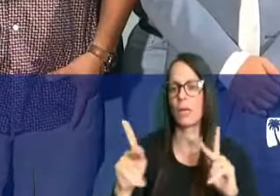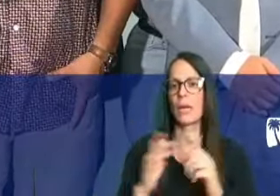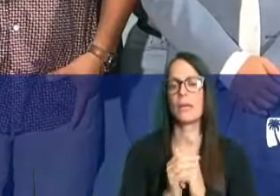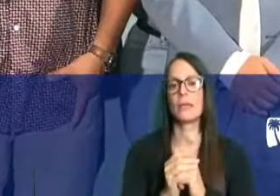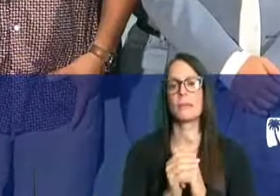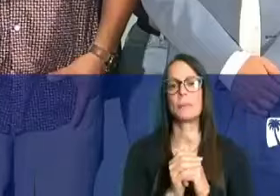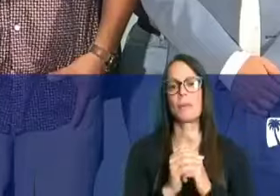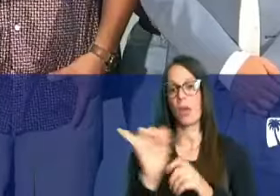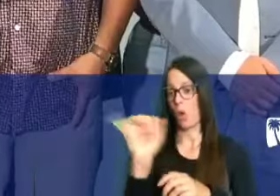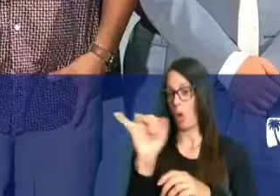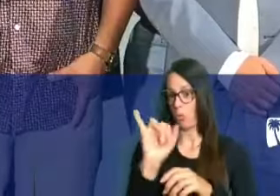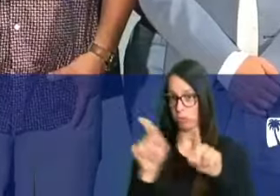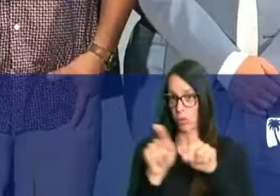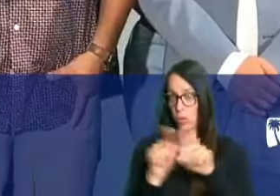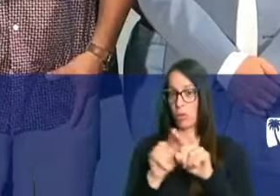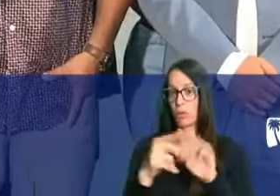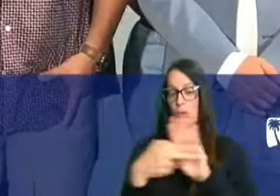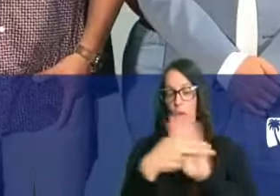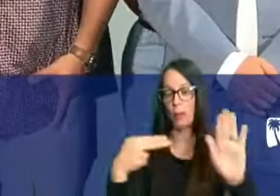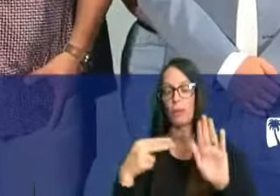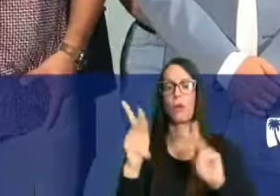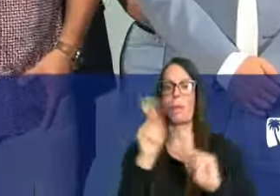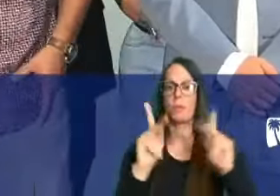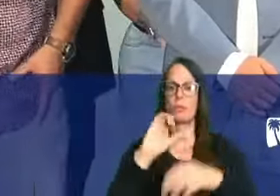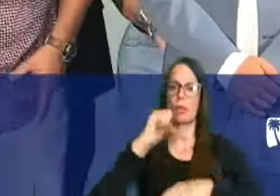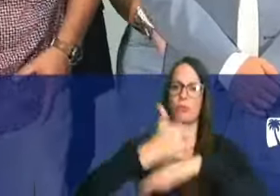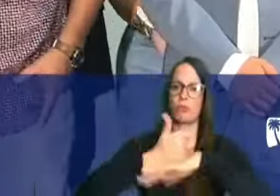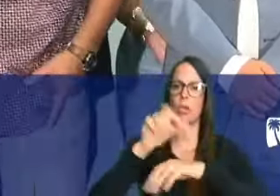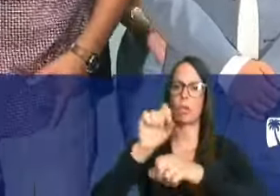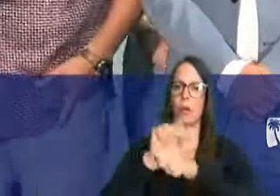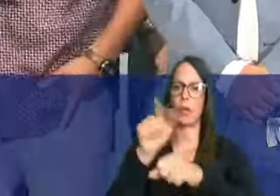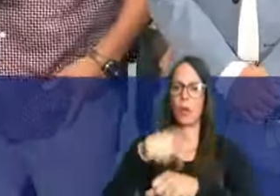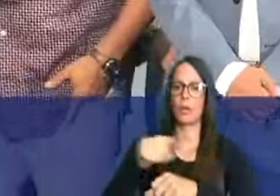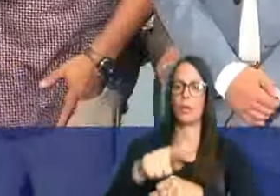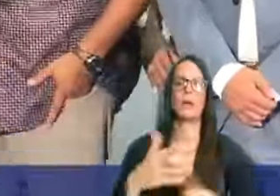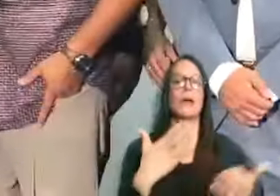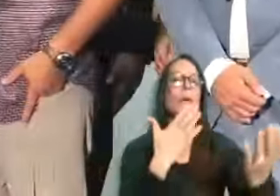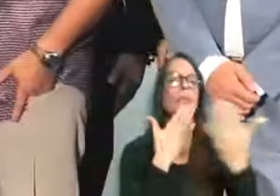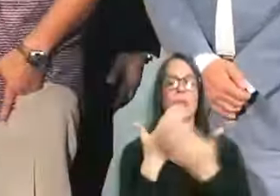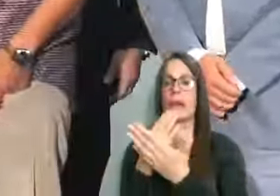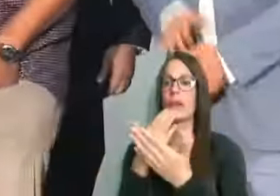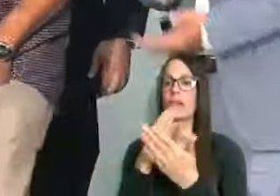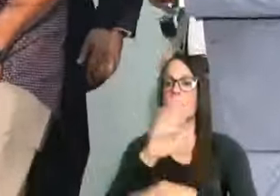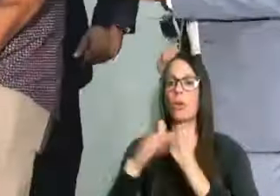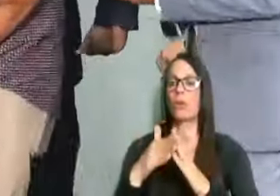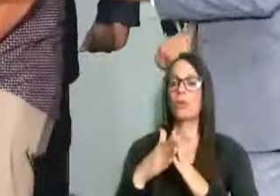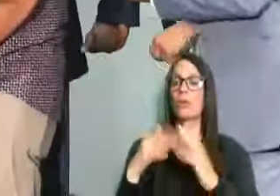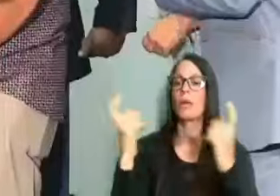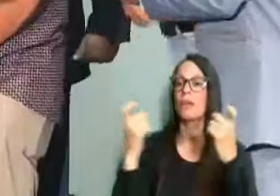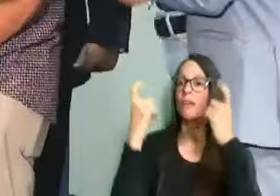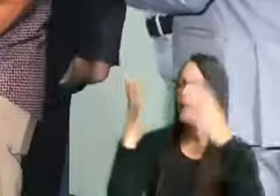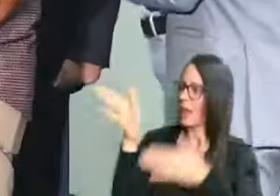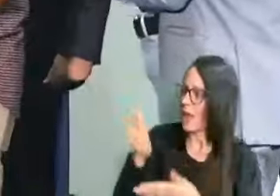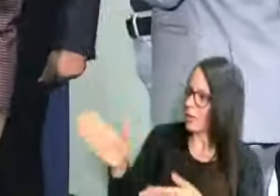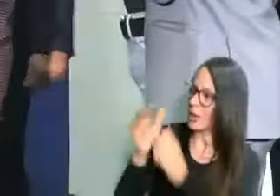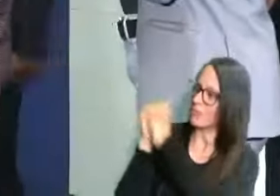gabinete de esta forma concluimos la conferencia de prensa Muchas gracias a todos y Felicidades a todos ustedes senadores el